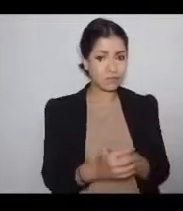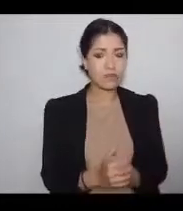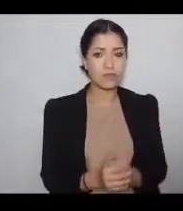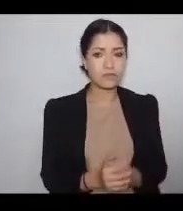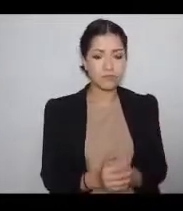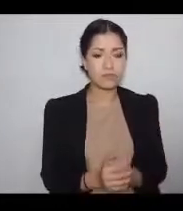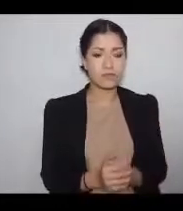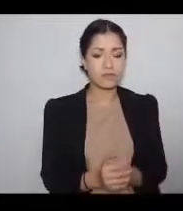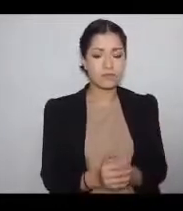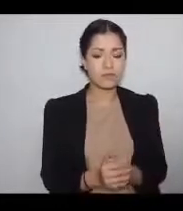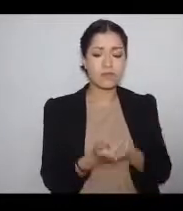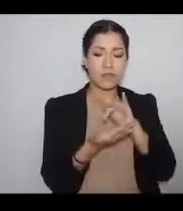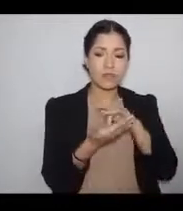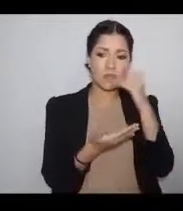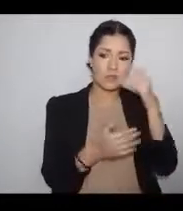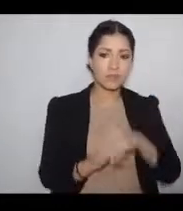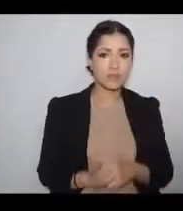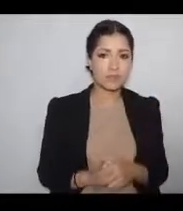Gracias.